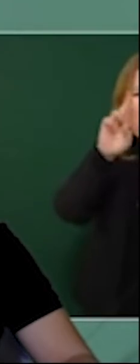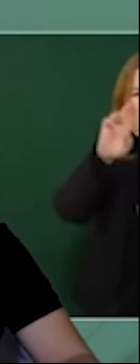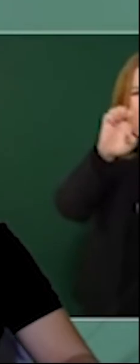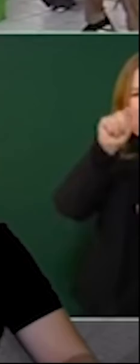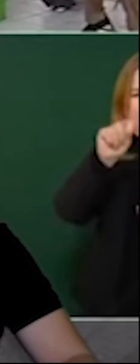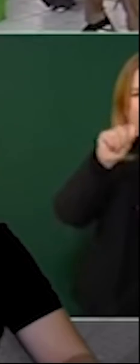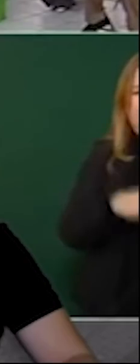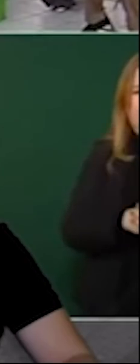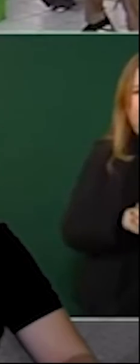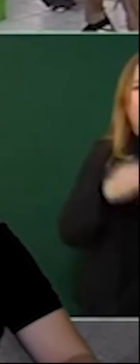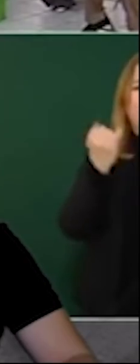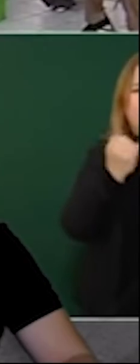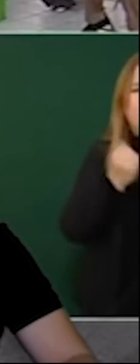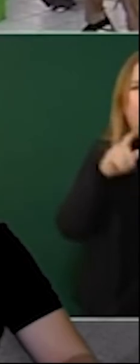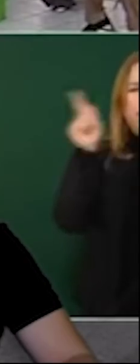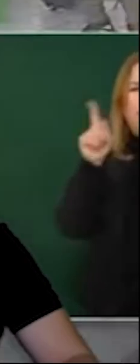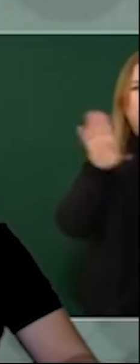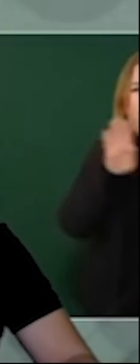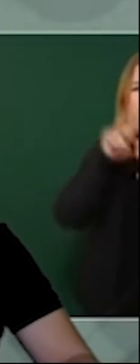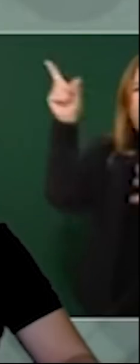senador? Ted Cruz. Ted Cruz.